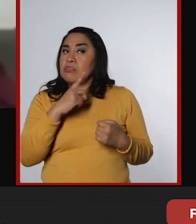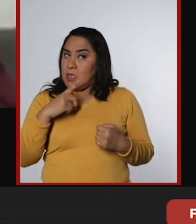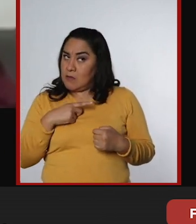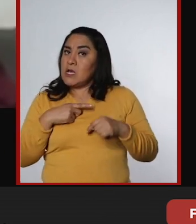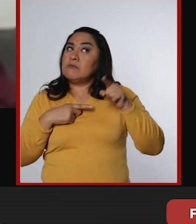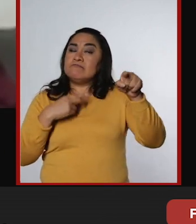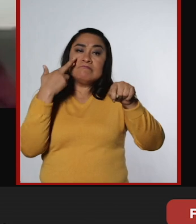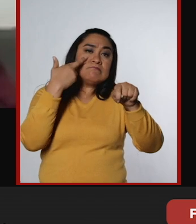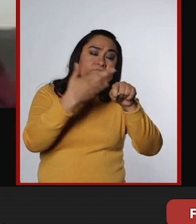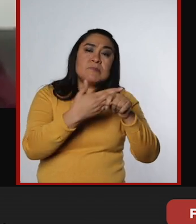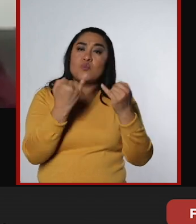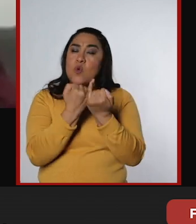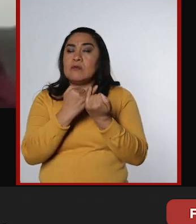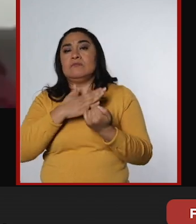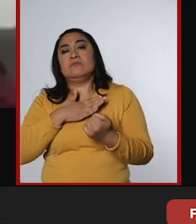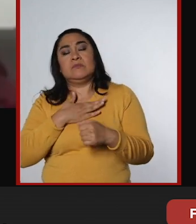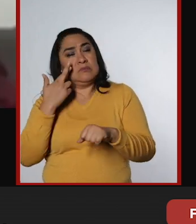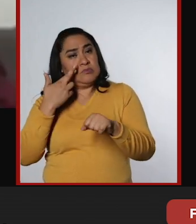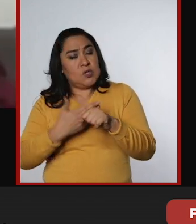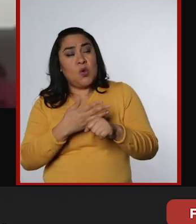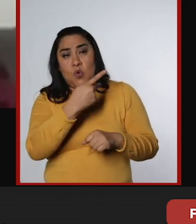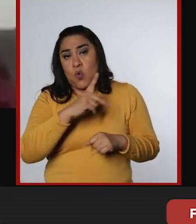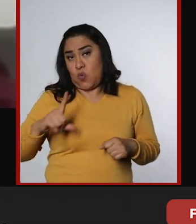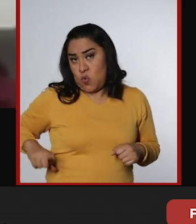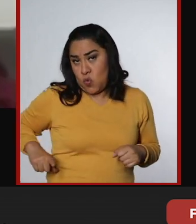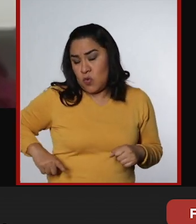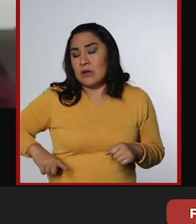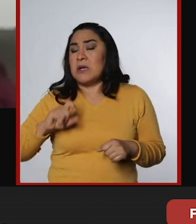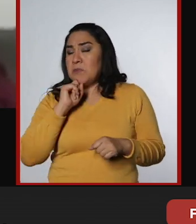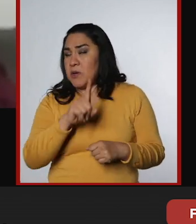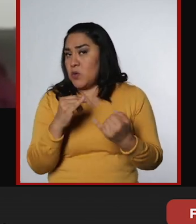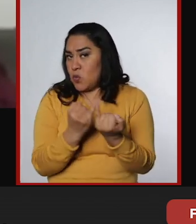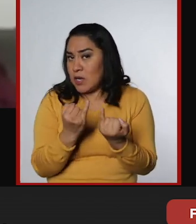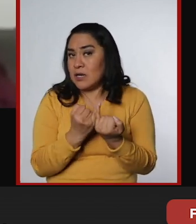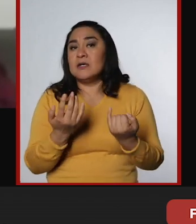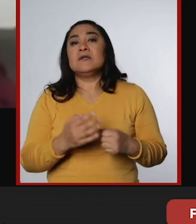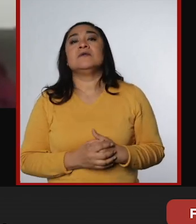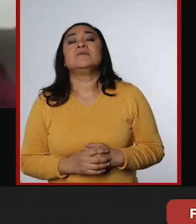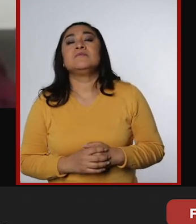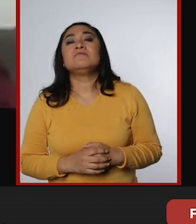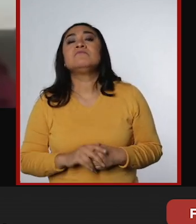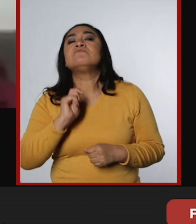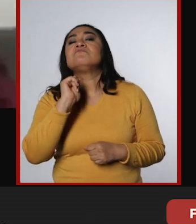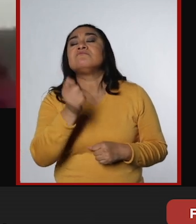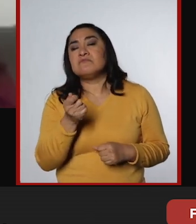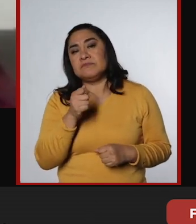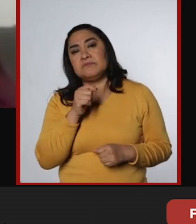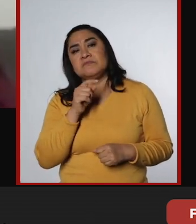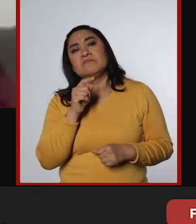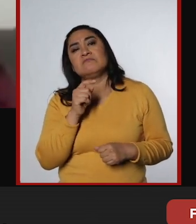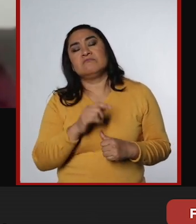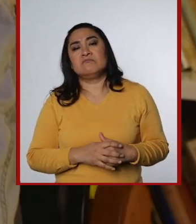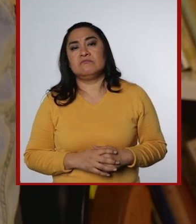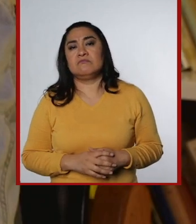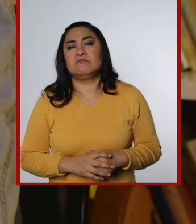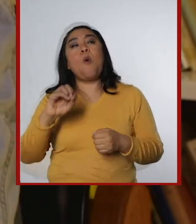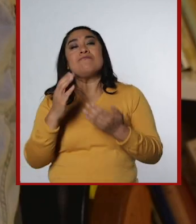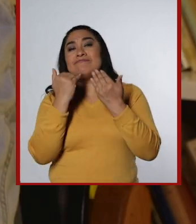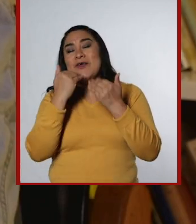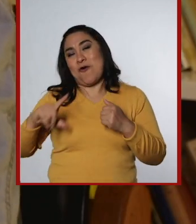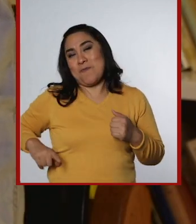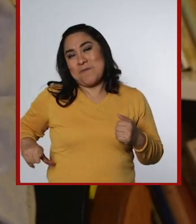el Estado-Nación, que tiene que ser, pues, sobre todo ejecutivo en lo que